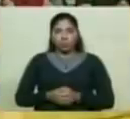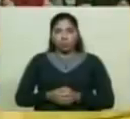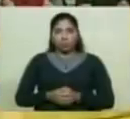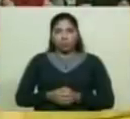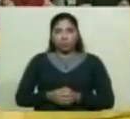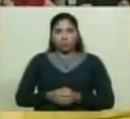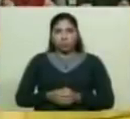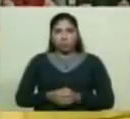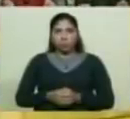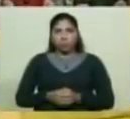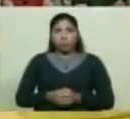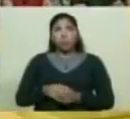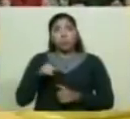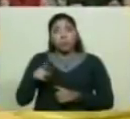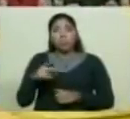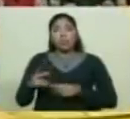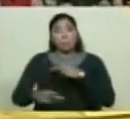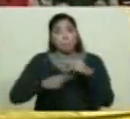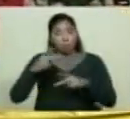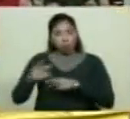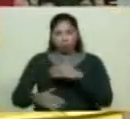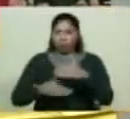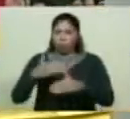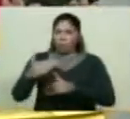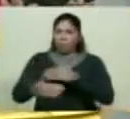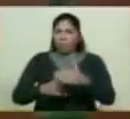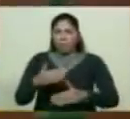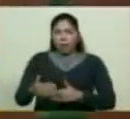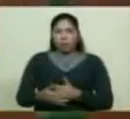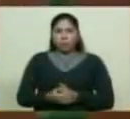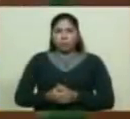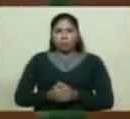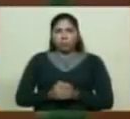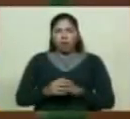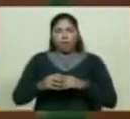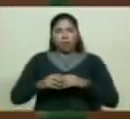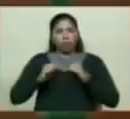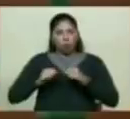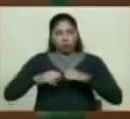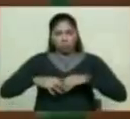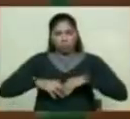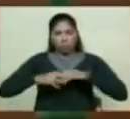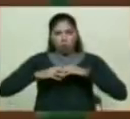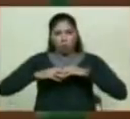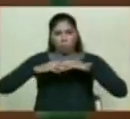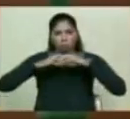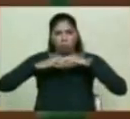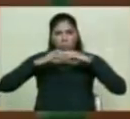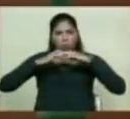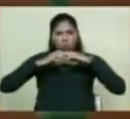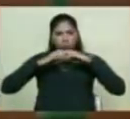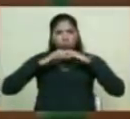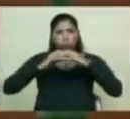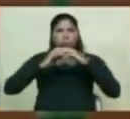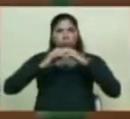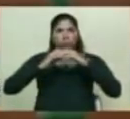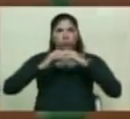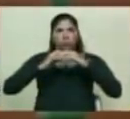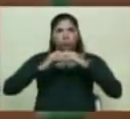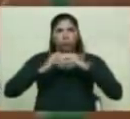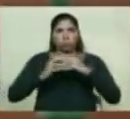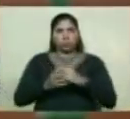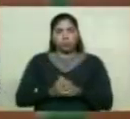y ese proceso de acumulación de fuerzas comenzó con lo que